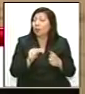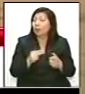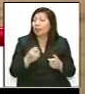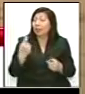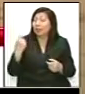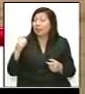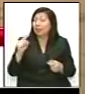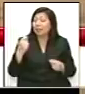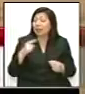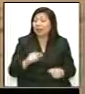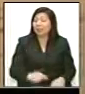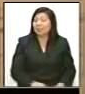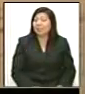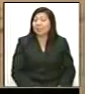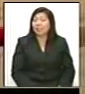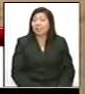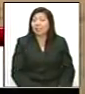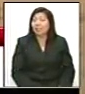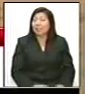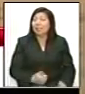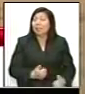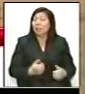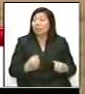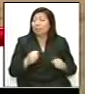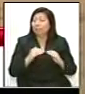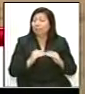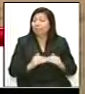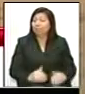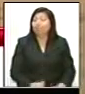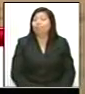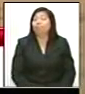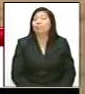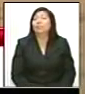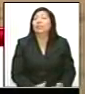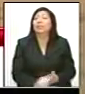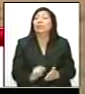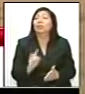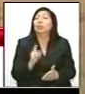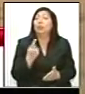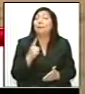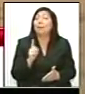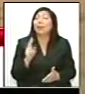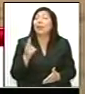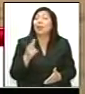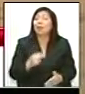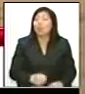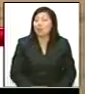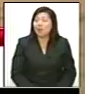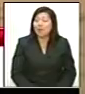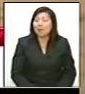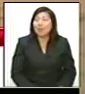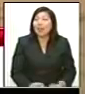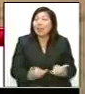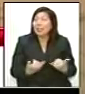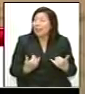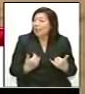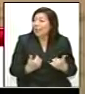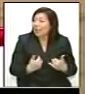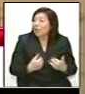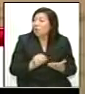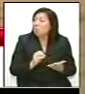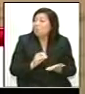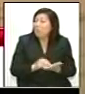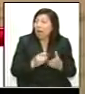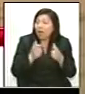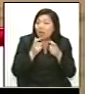mototaxis, en los cuales, especialmente las motos lineales, que se usan mucho para la delincuencia. Y eso tiene que haber un mayor